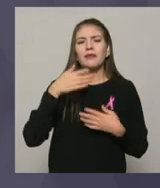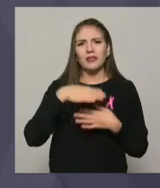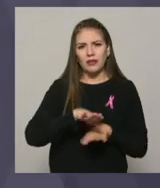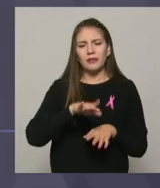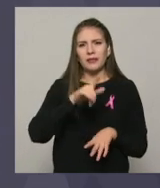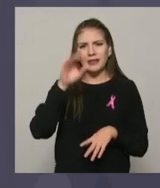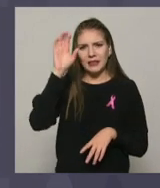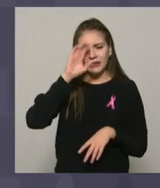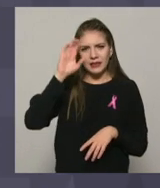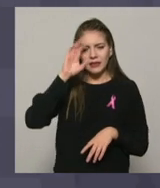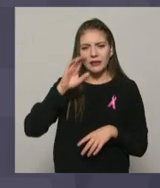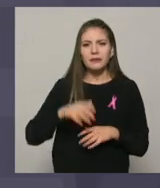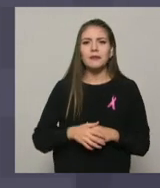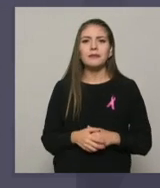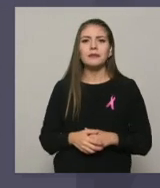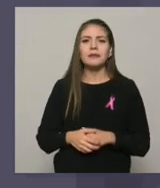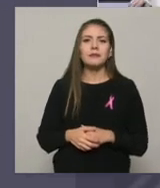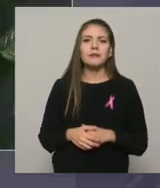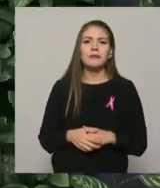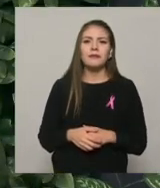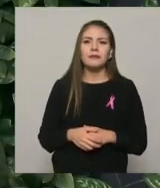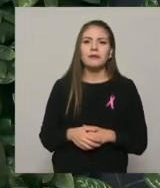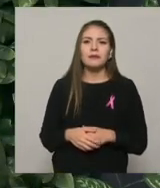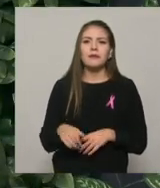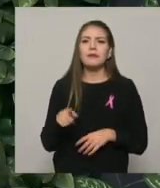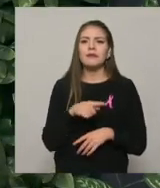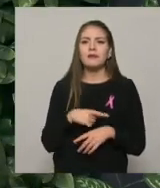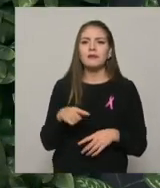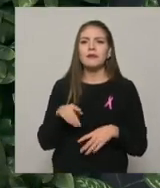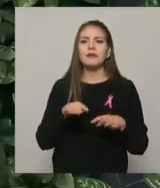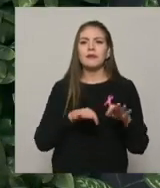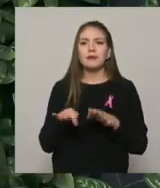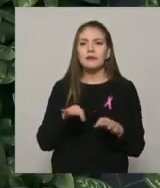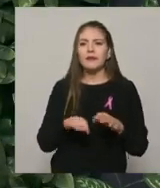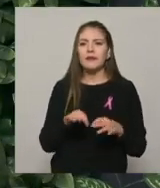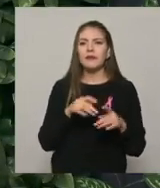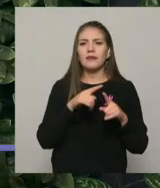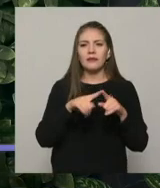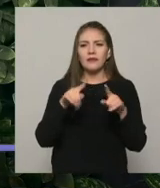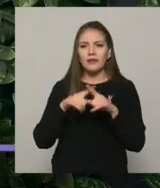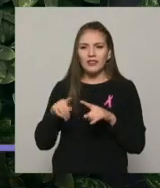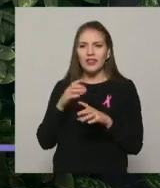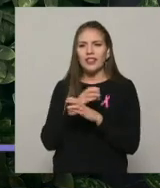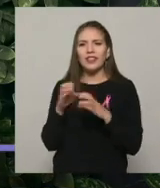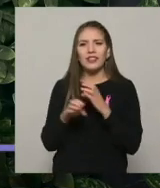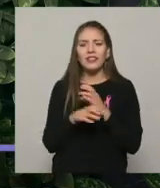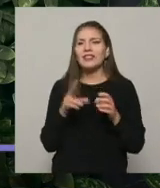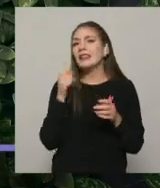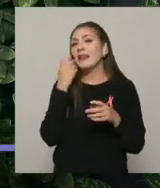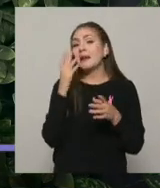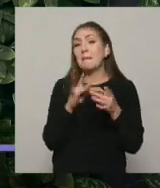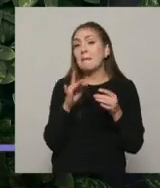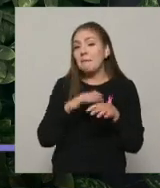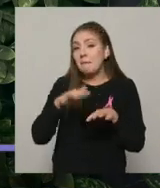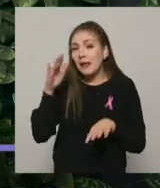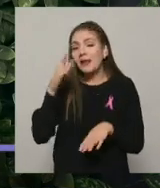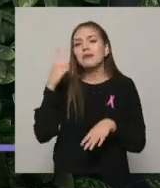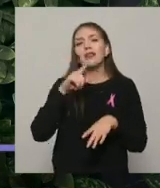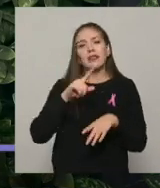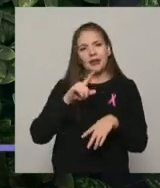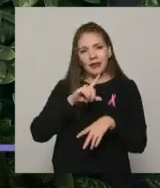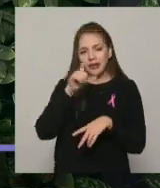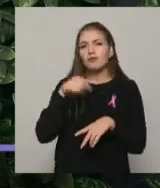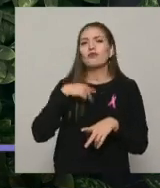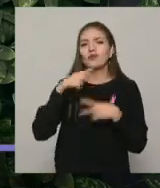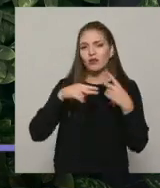ciencia para Capital 21. Bueno, pues estamos trabajando una serie de cápsulas, no quiero adelantar más, pero nosotros daremos toda la difusión en su